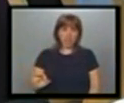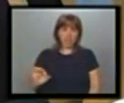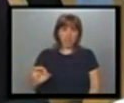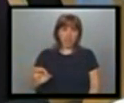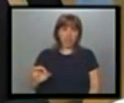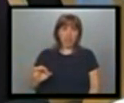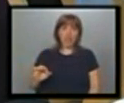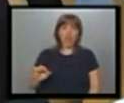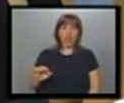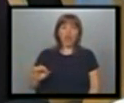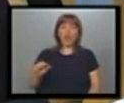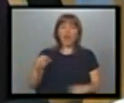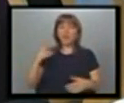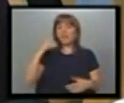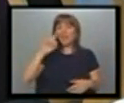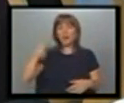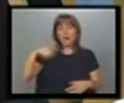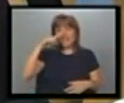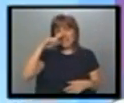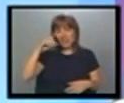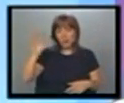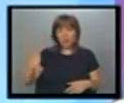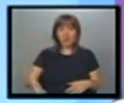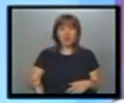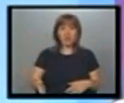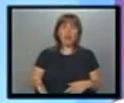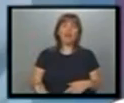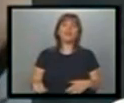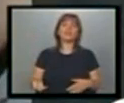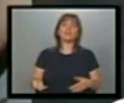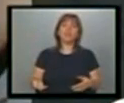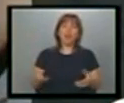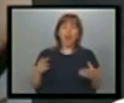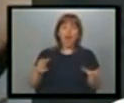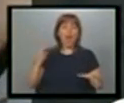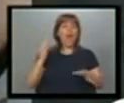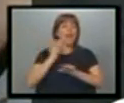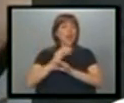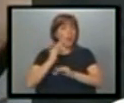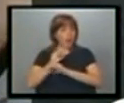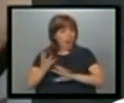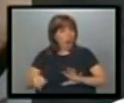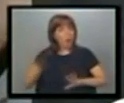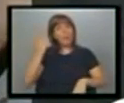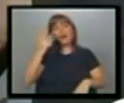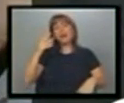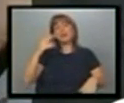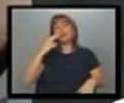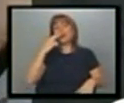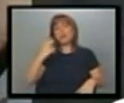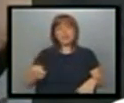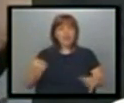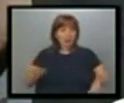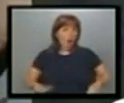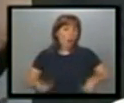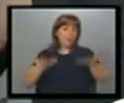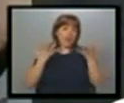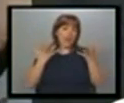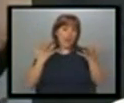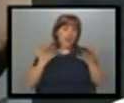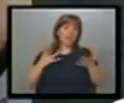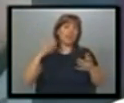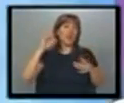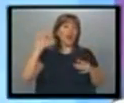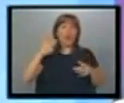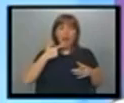de los servicios, 3,7%. Sí, aumento de los servicios, aumento de colegios privados, tuviste, aumento de medicina